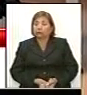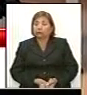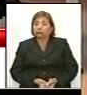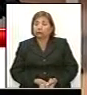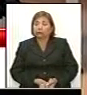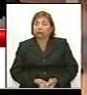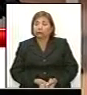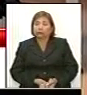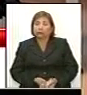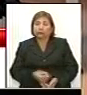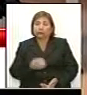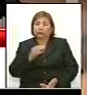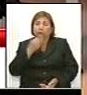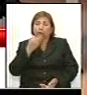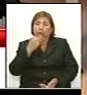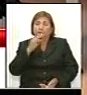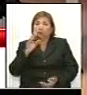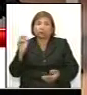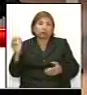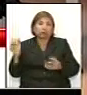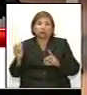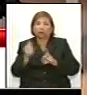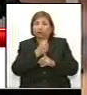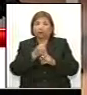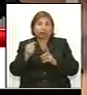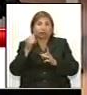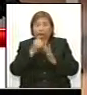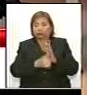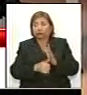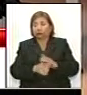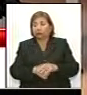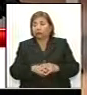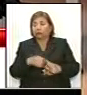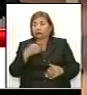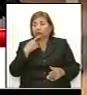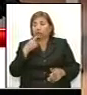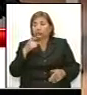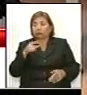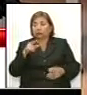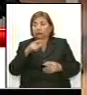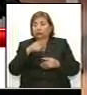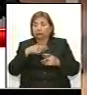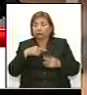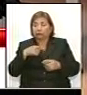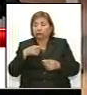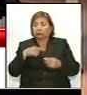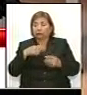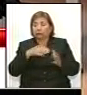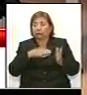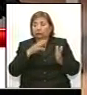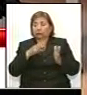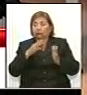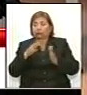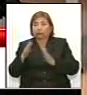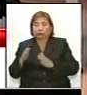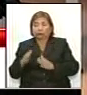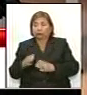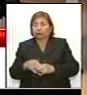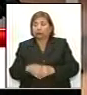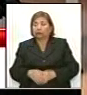o más bien, creo que en ninguno hubo violencia, sino que hubo todo este primer